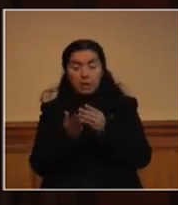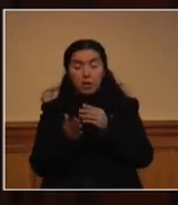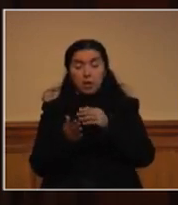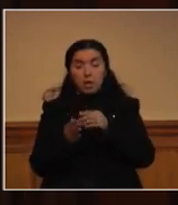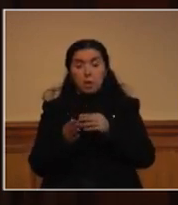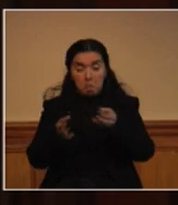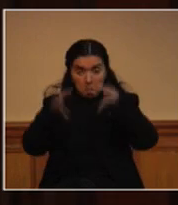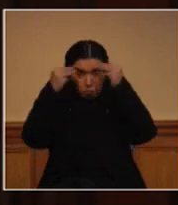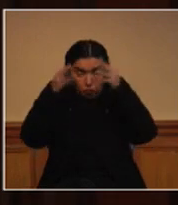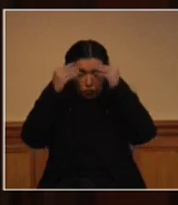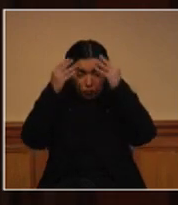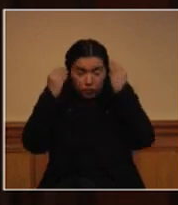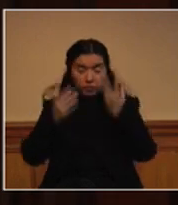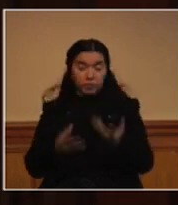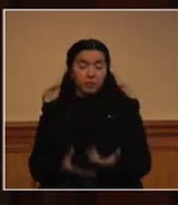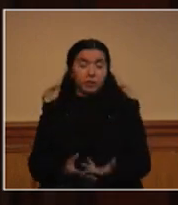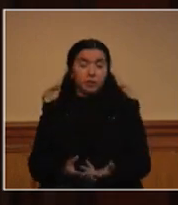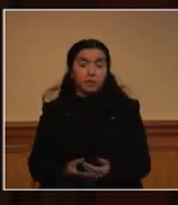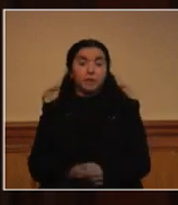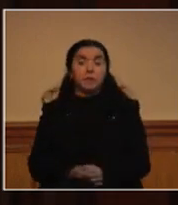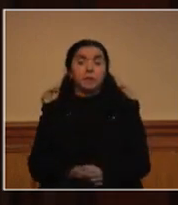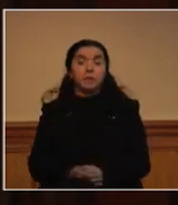para el aprendizaje.